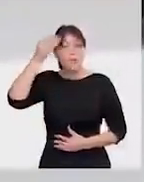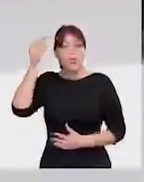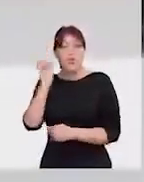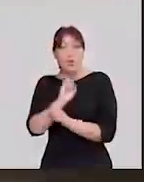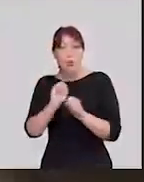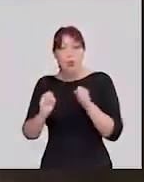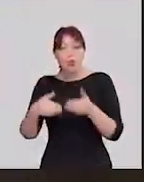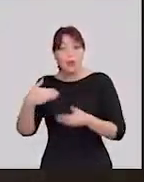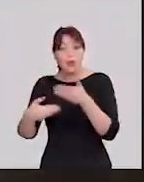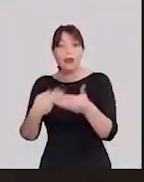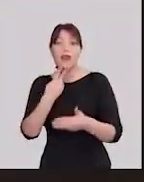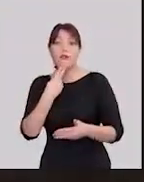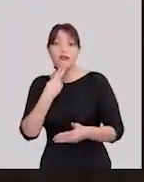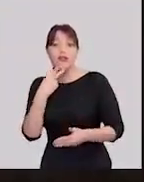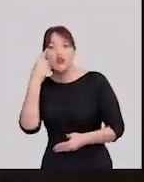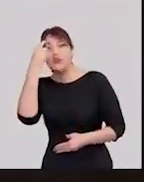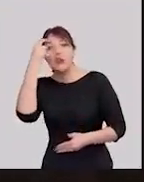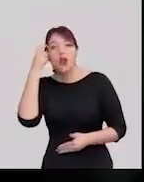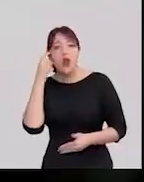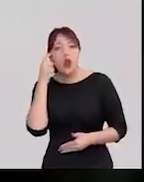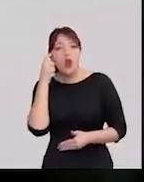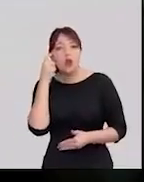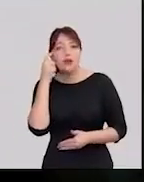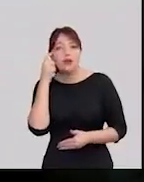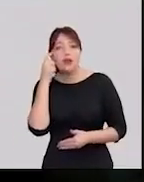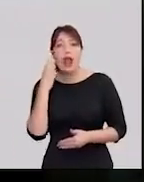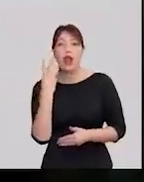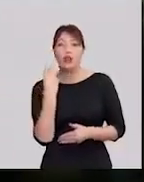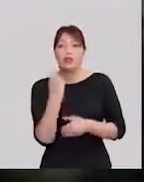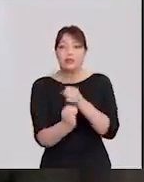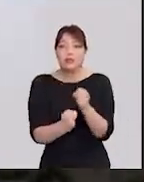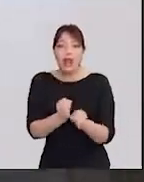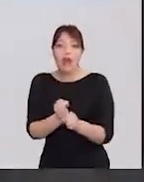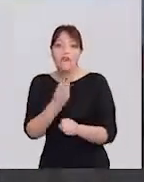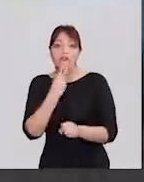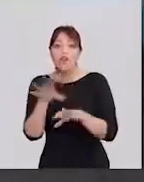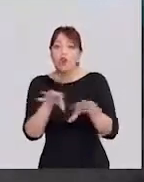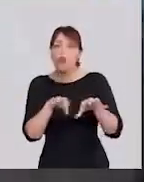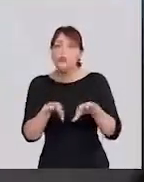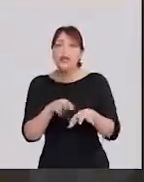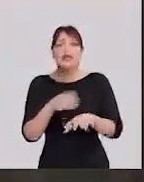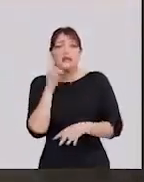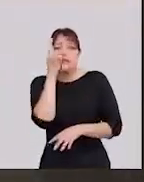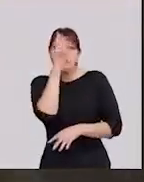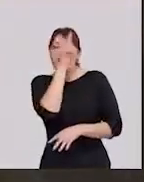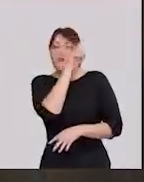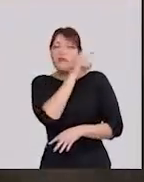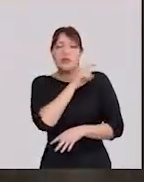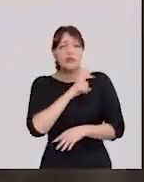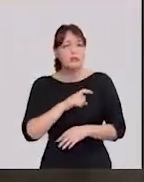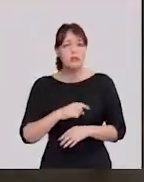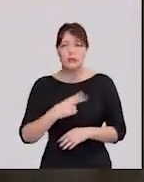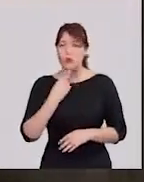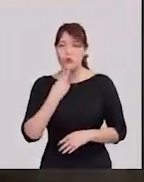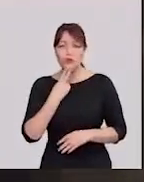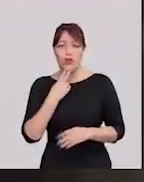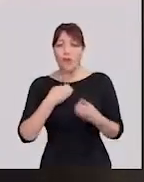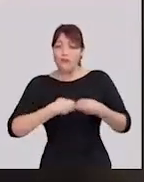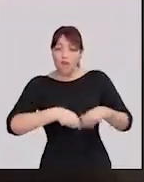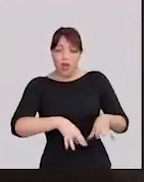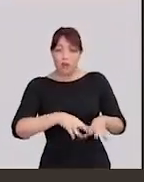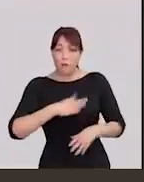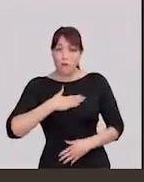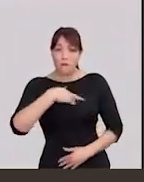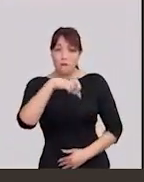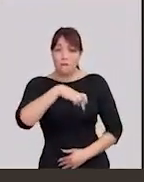no puede pasarse la vida con rencor. A los 13 años viví las cosas más espantosas que una persona puede pasar en su vida. El abandono